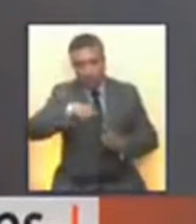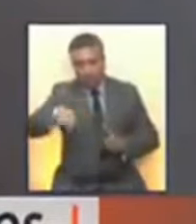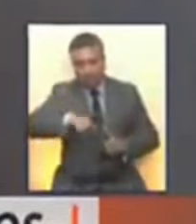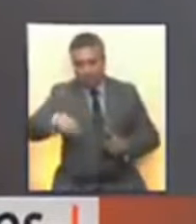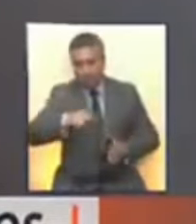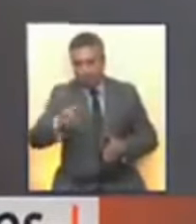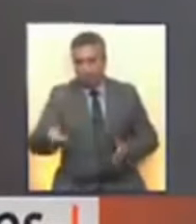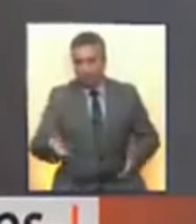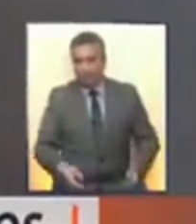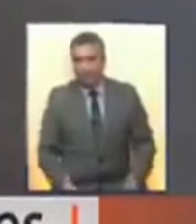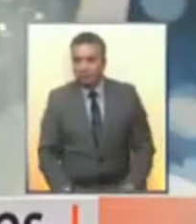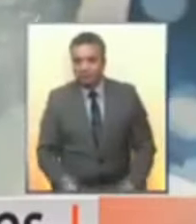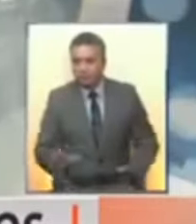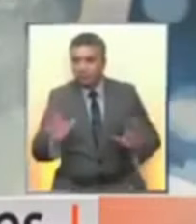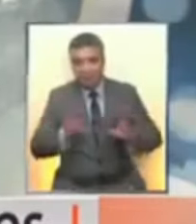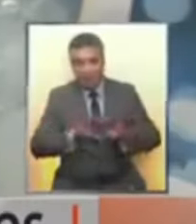Listo.